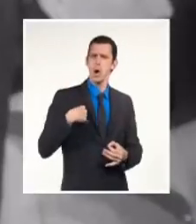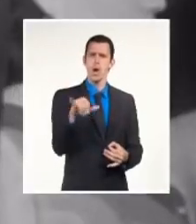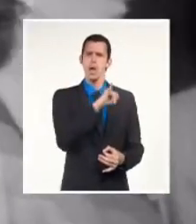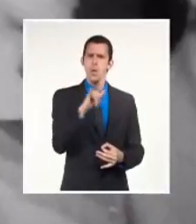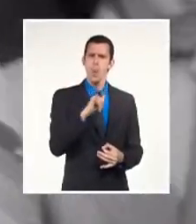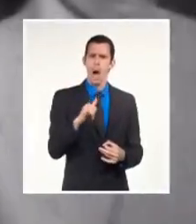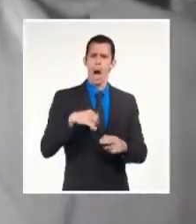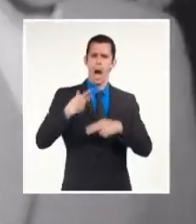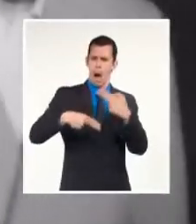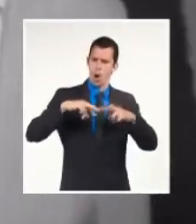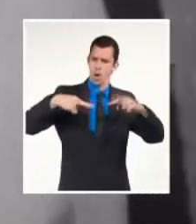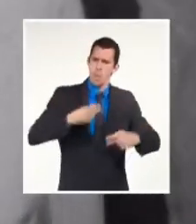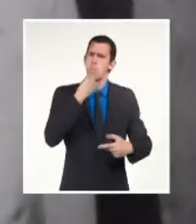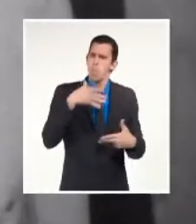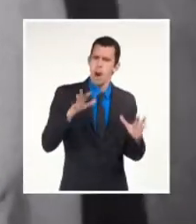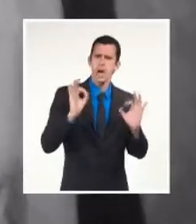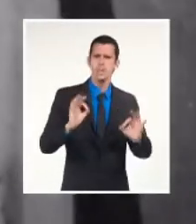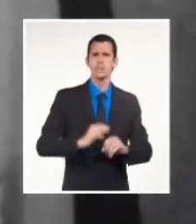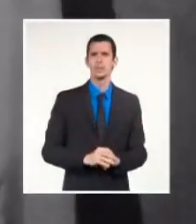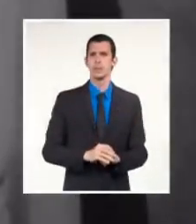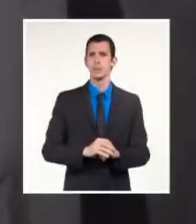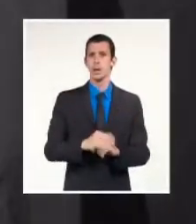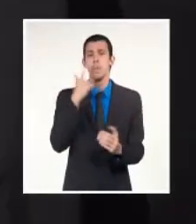attempted murder.